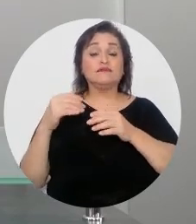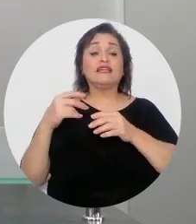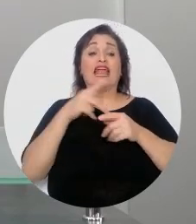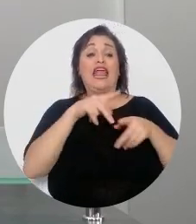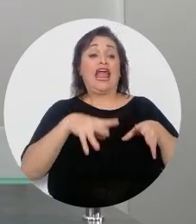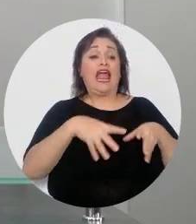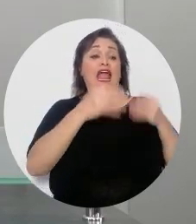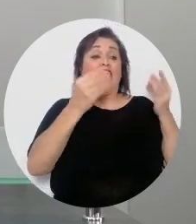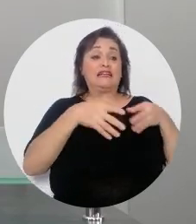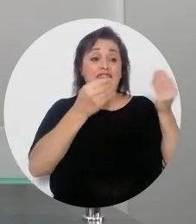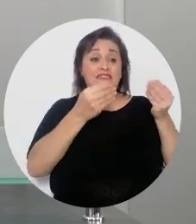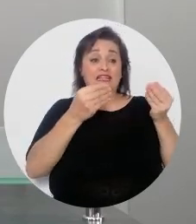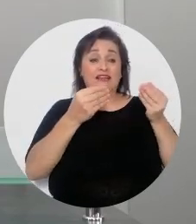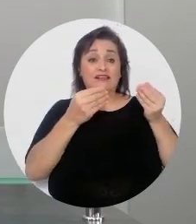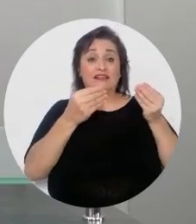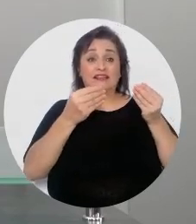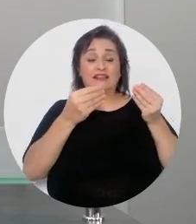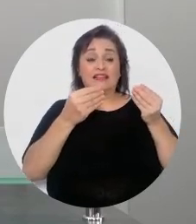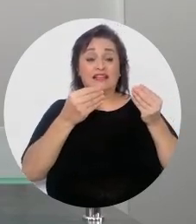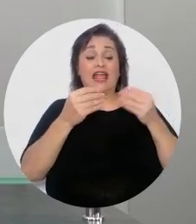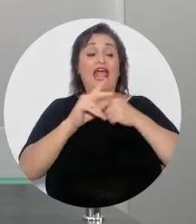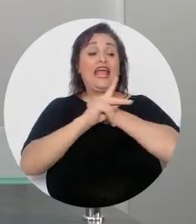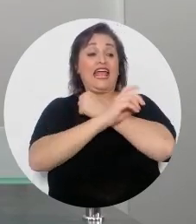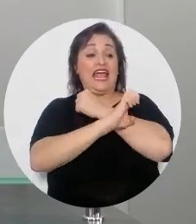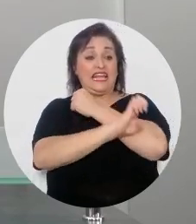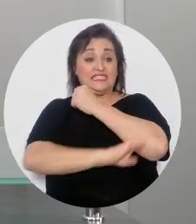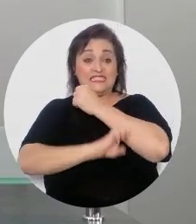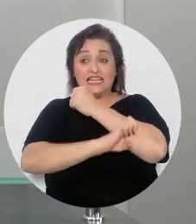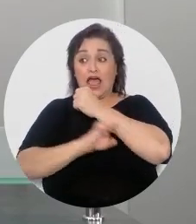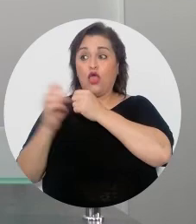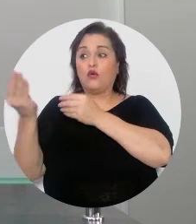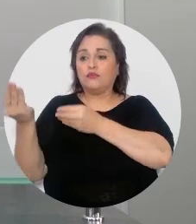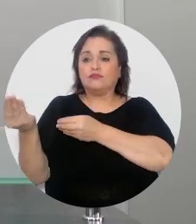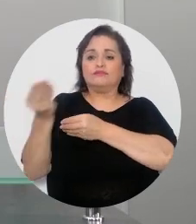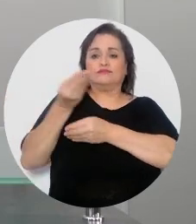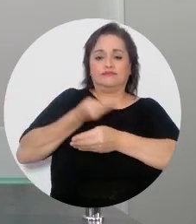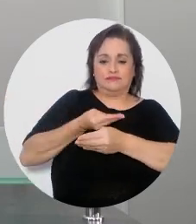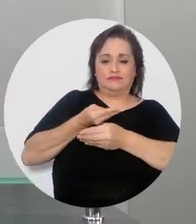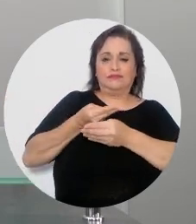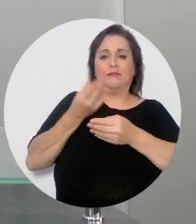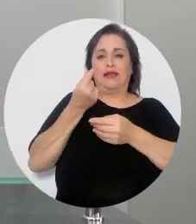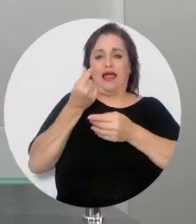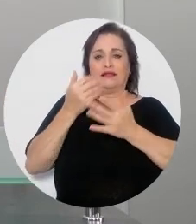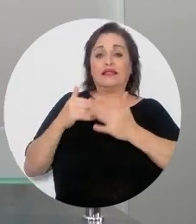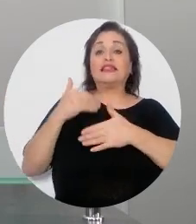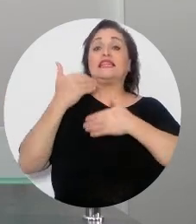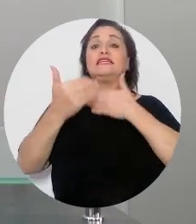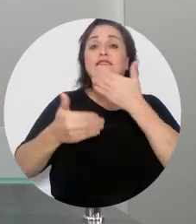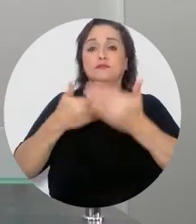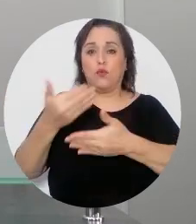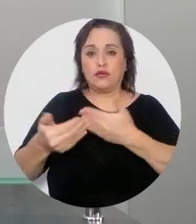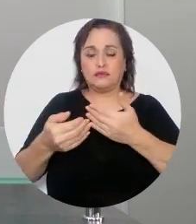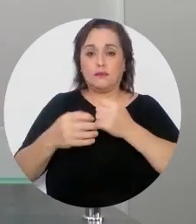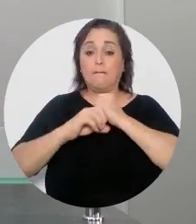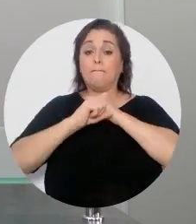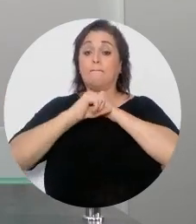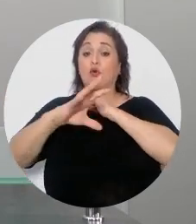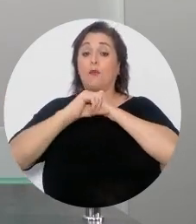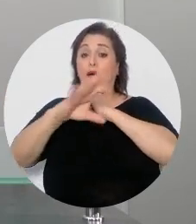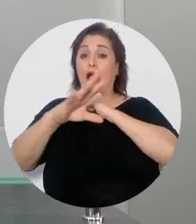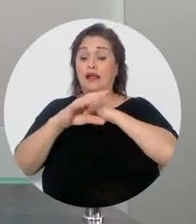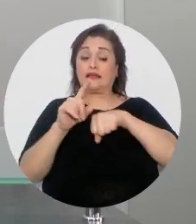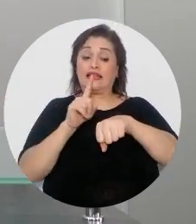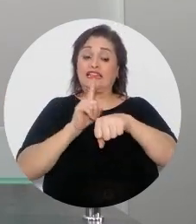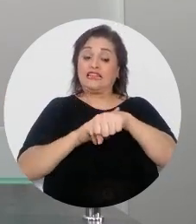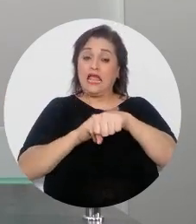el reembolso por esos gastos siempre y cuando la propaganda haya sido